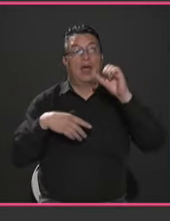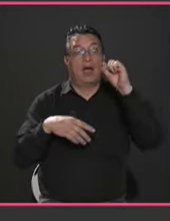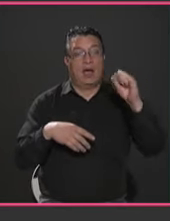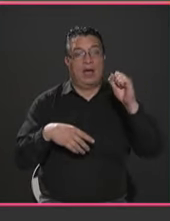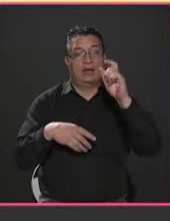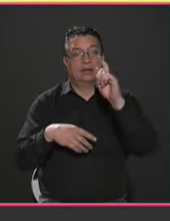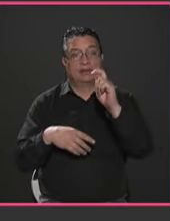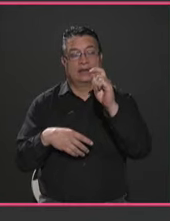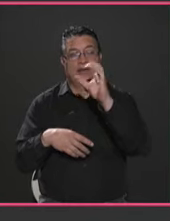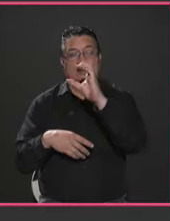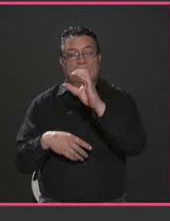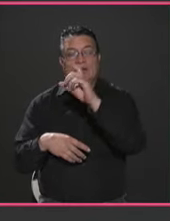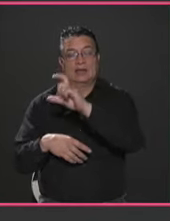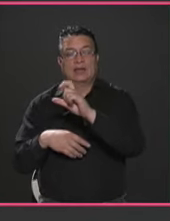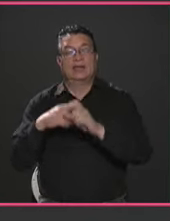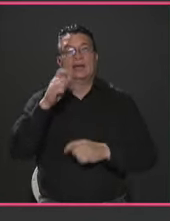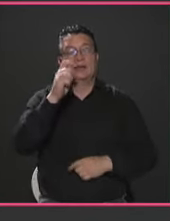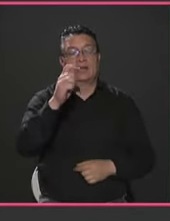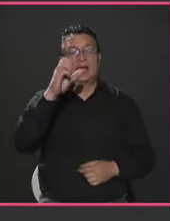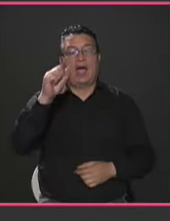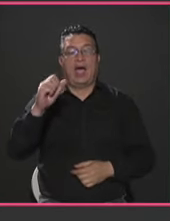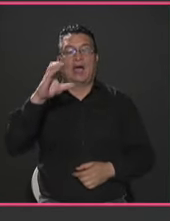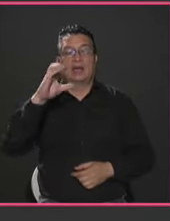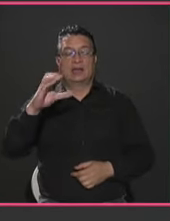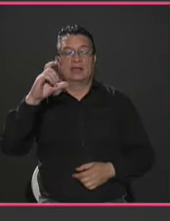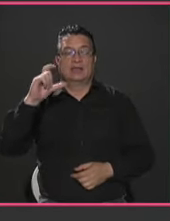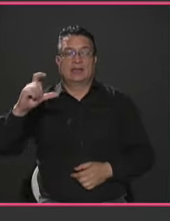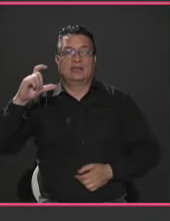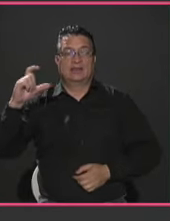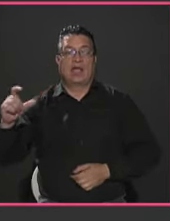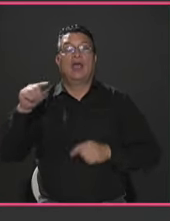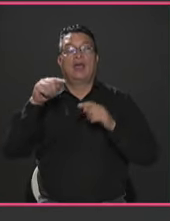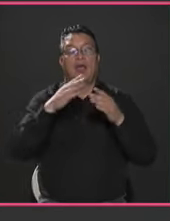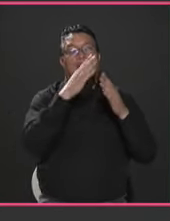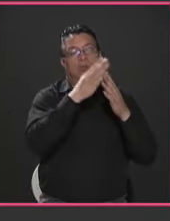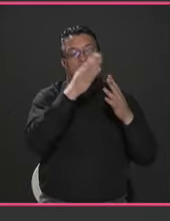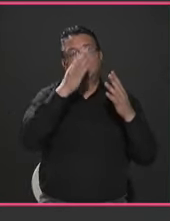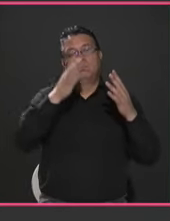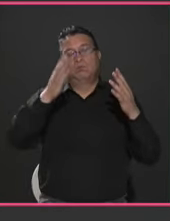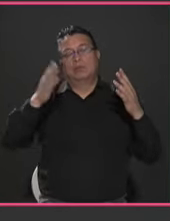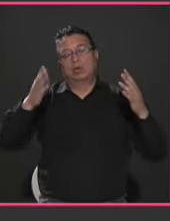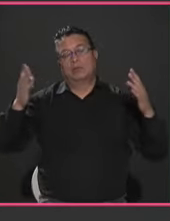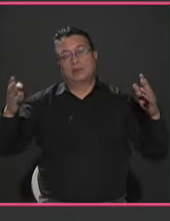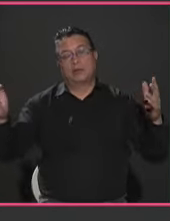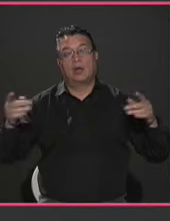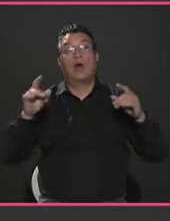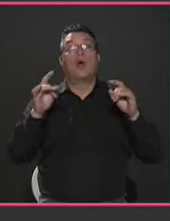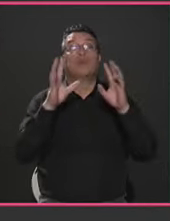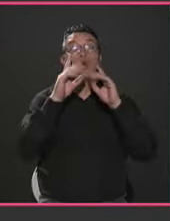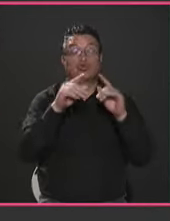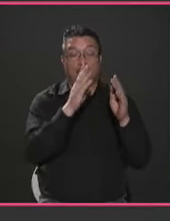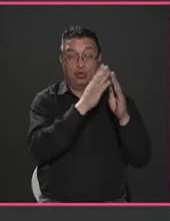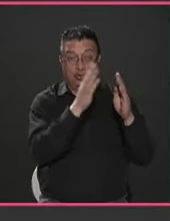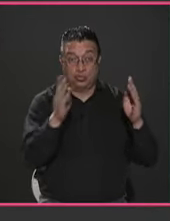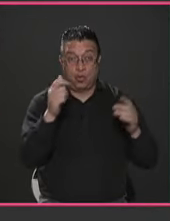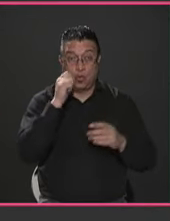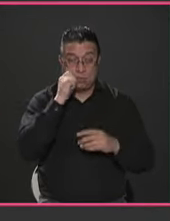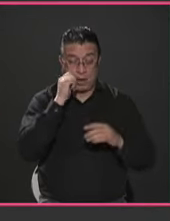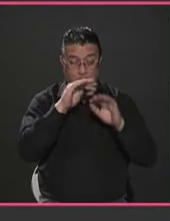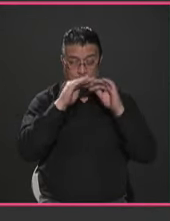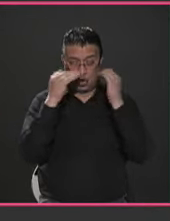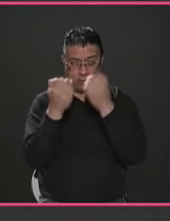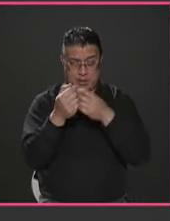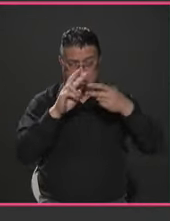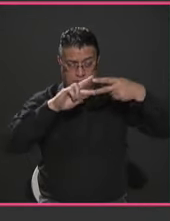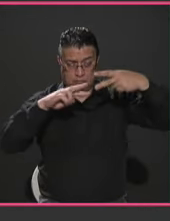t c G t a c C y así consecutivamente Si fuésemos a secuenciar un ser humano completo